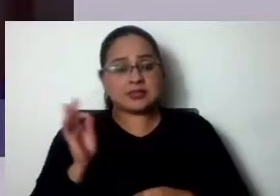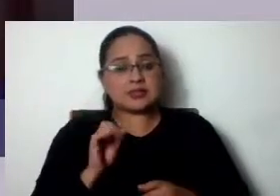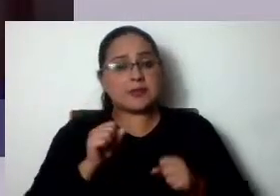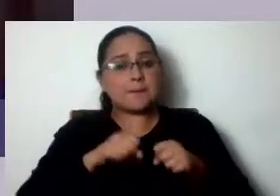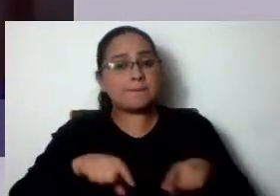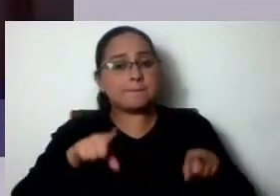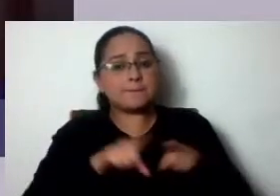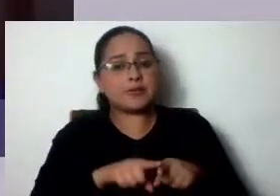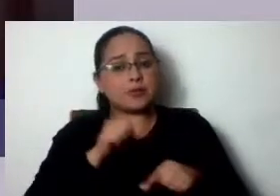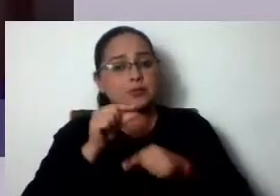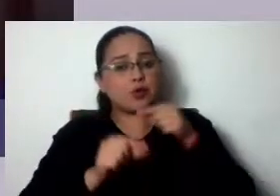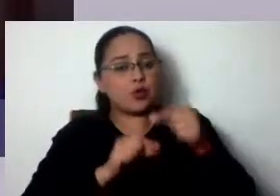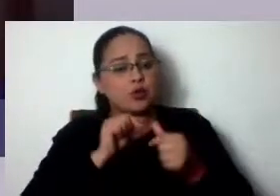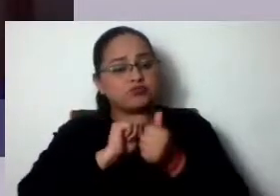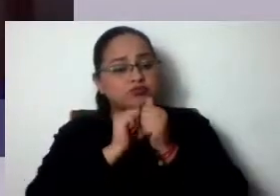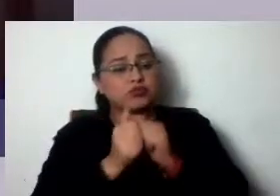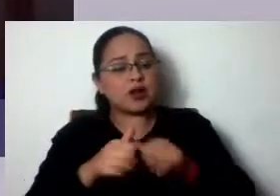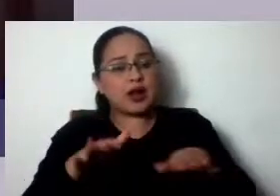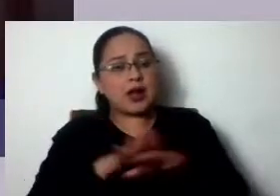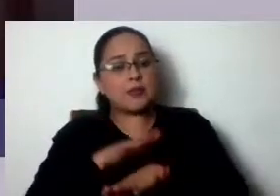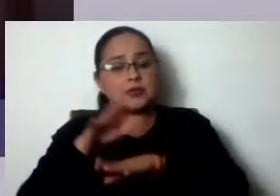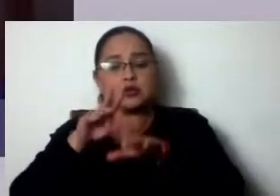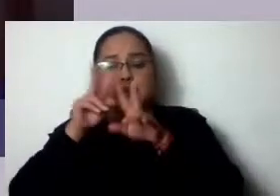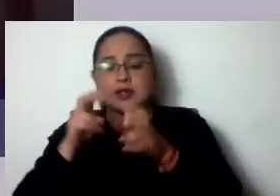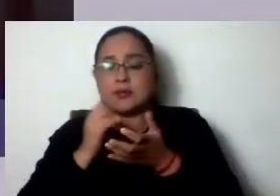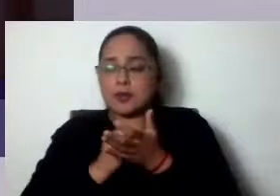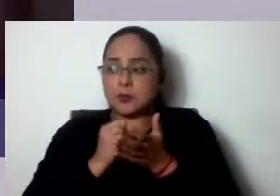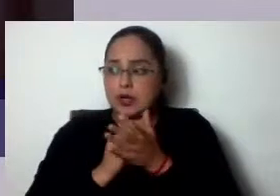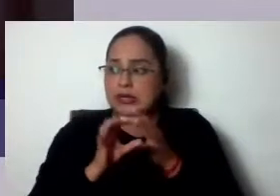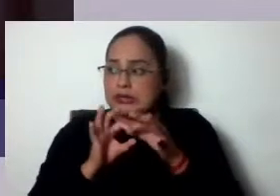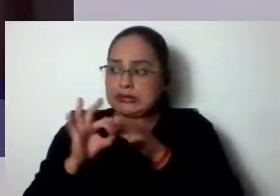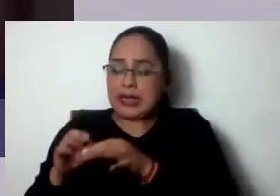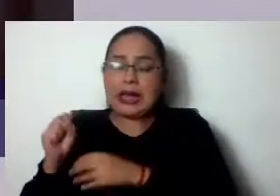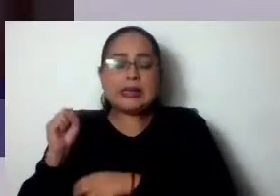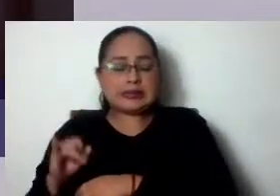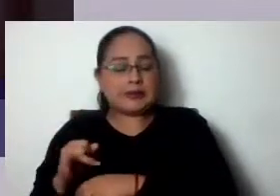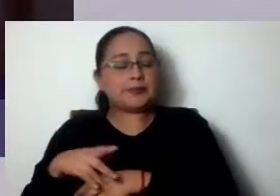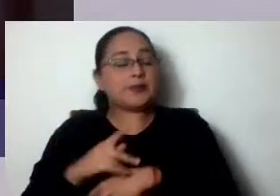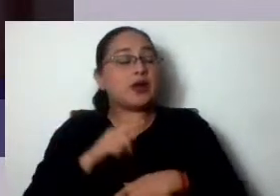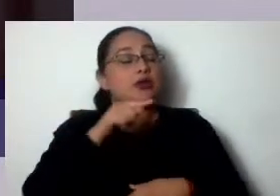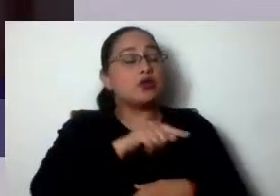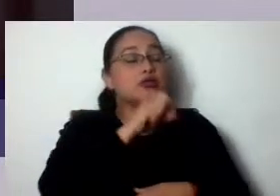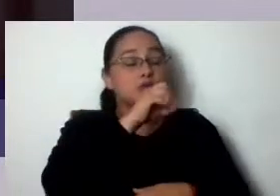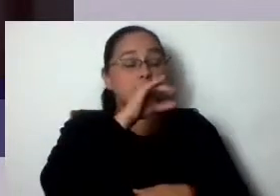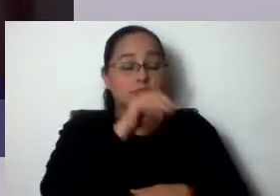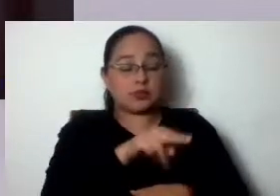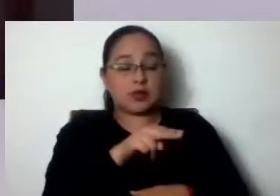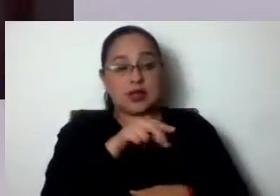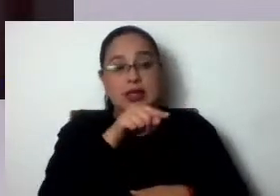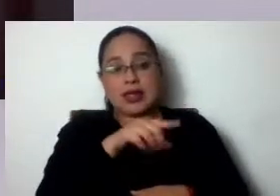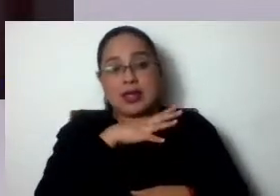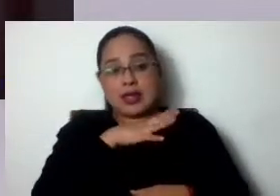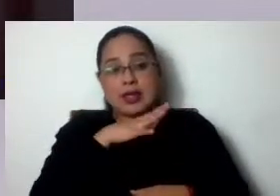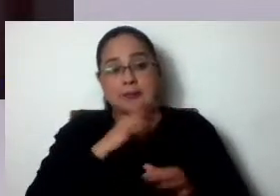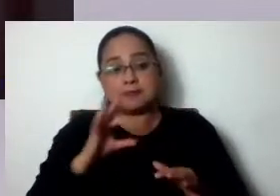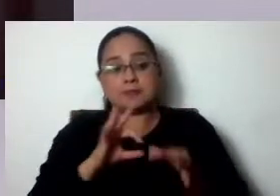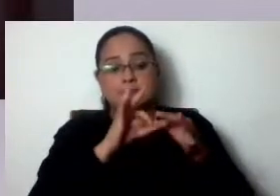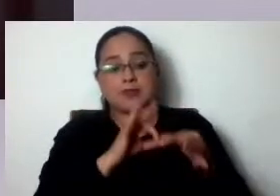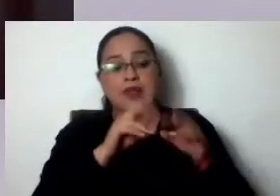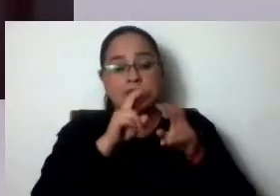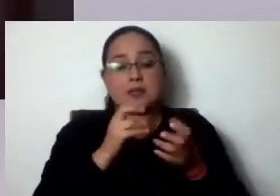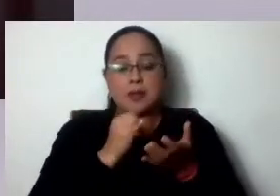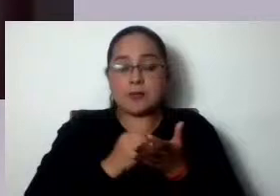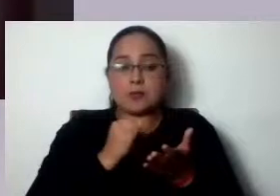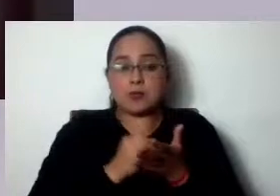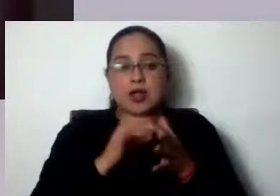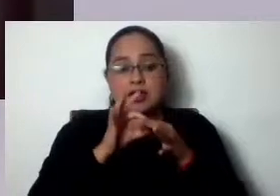se ha dado en el ámbito de la materia tributaria también ha sostenido la corte que trasciende la materia fiscal como a la